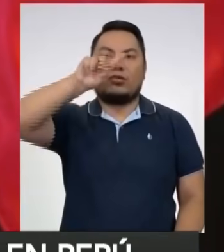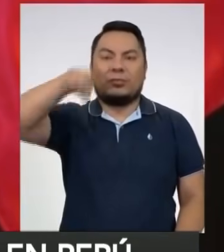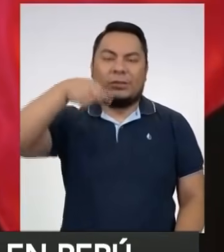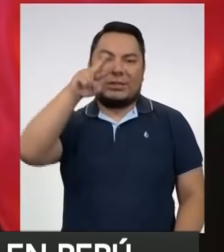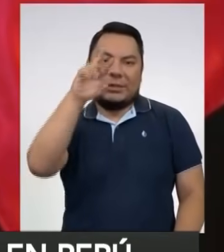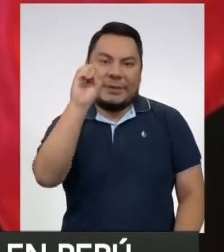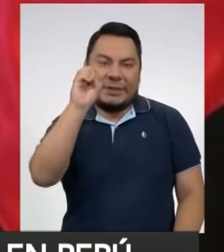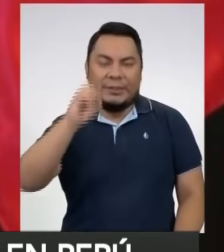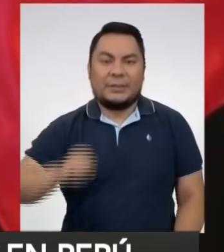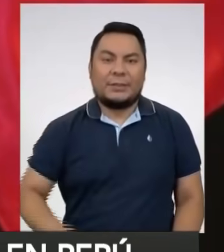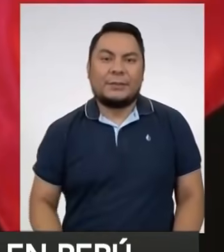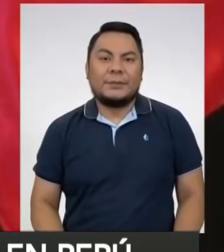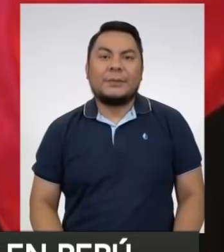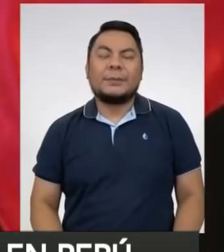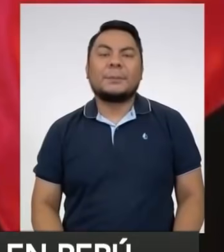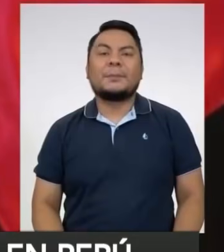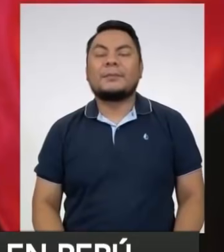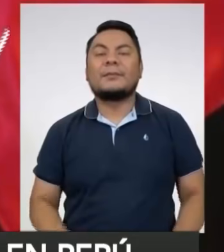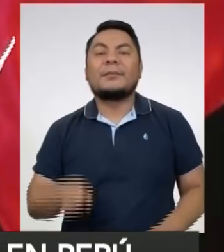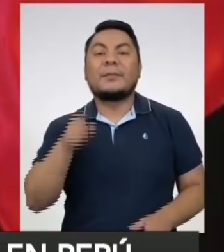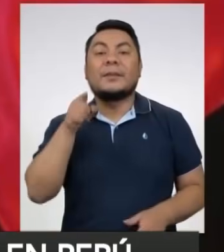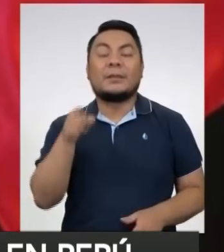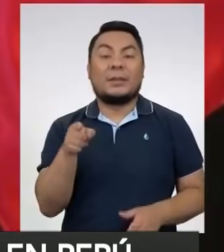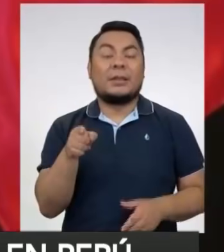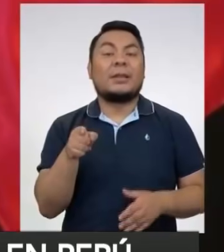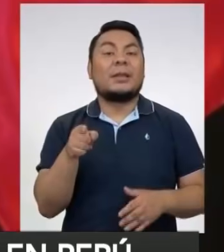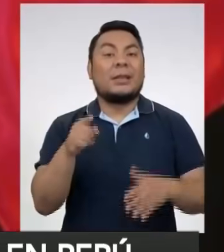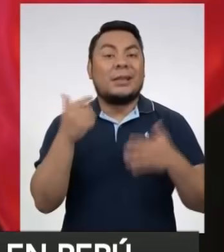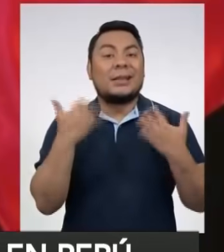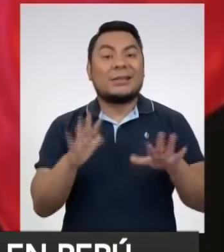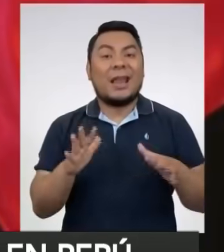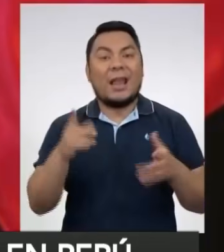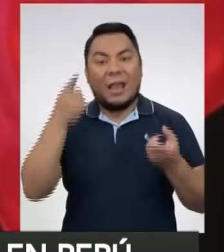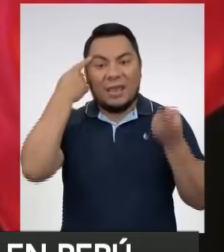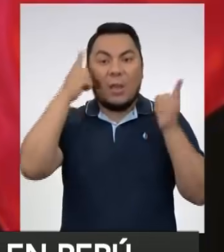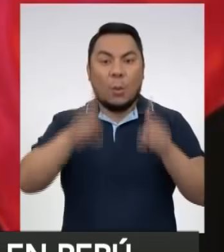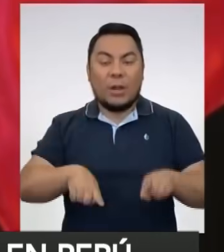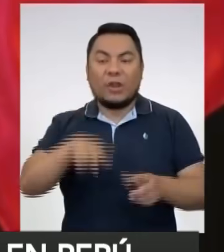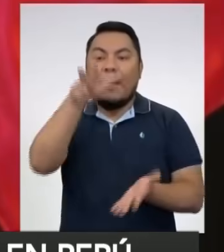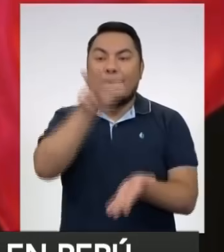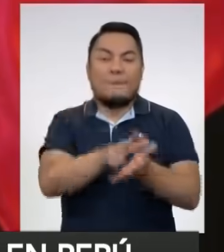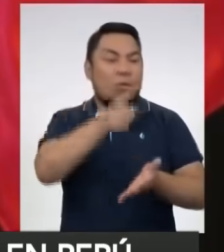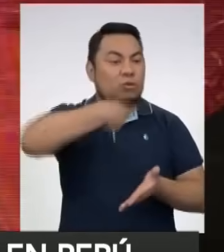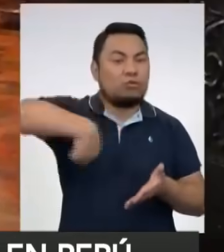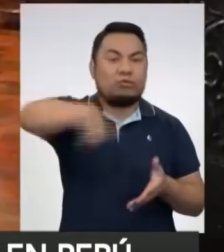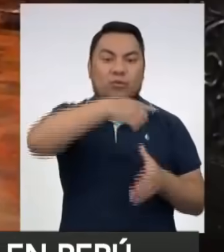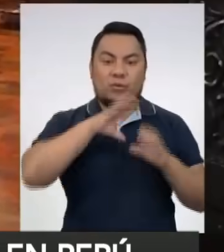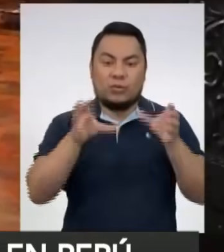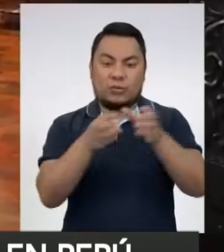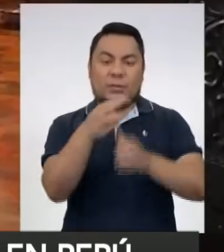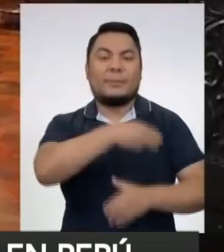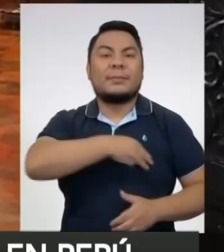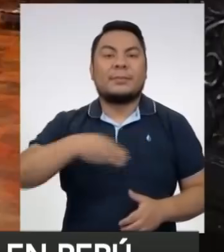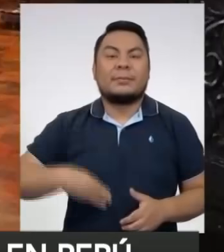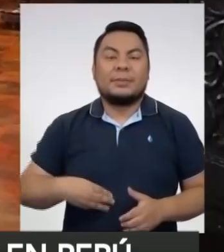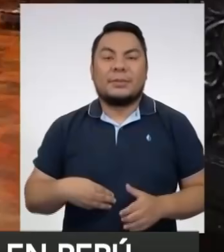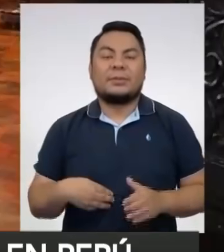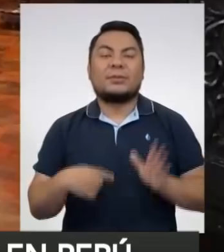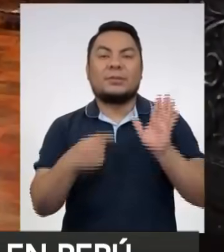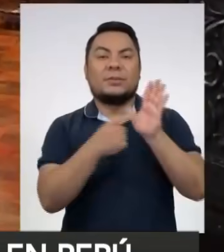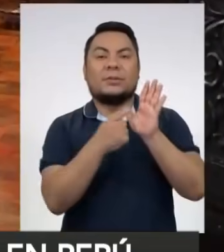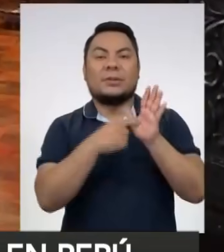034-2020, donde ya por acuerdo y aprobación de todo el Consejo de Ministros